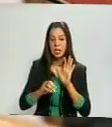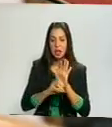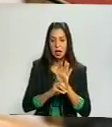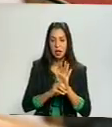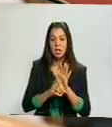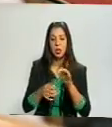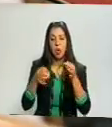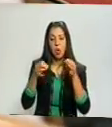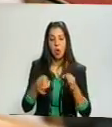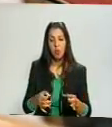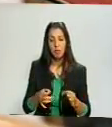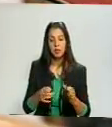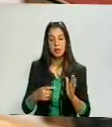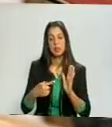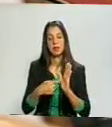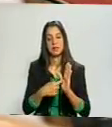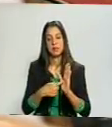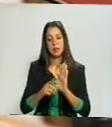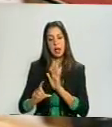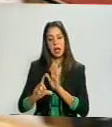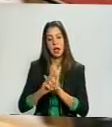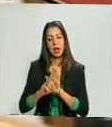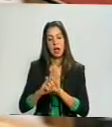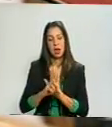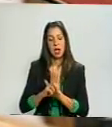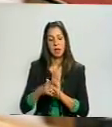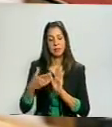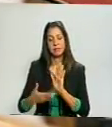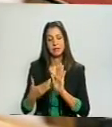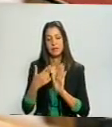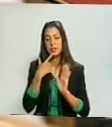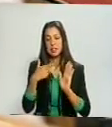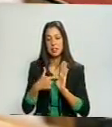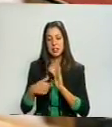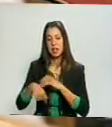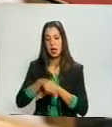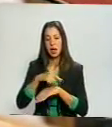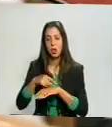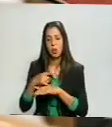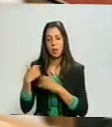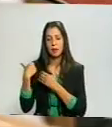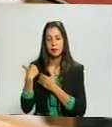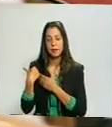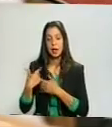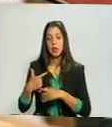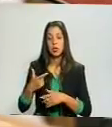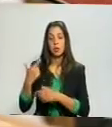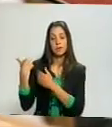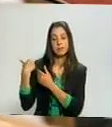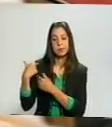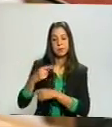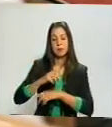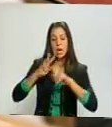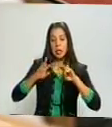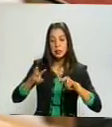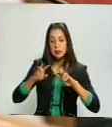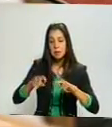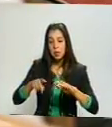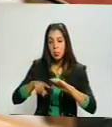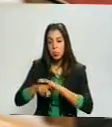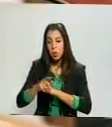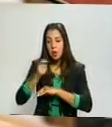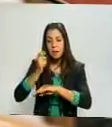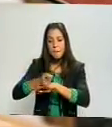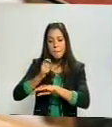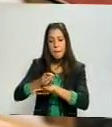rango, valor y fuerza de ley orgánica que reserva al Estado las actividades de exploración y explotación del